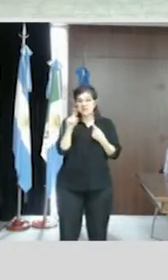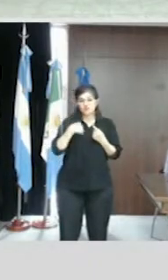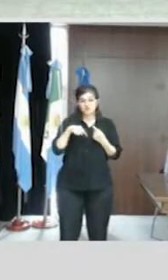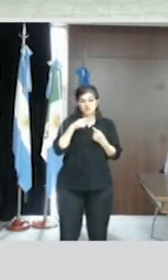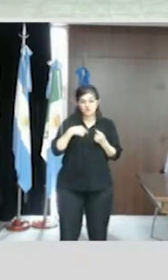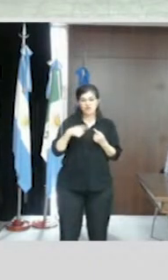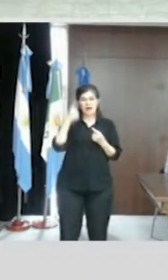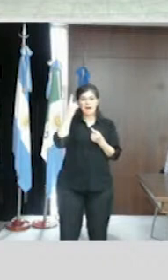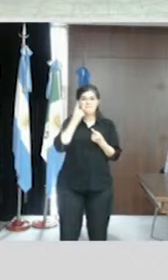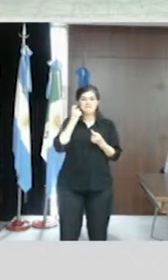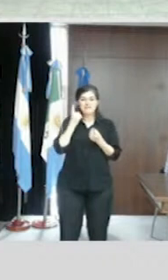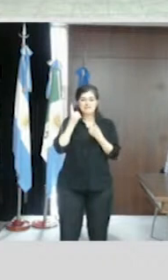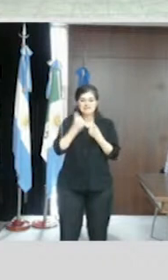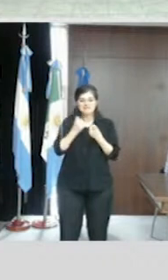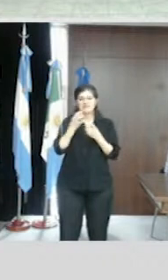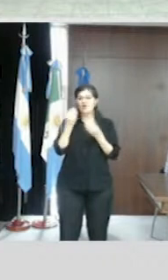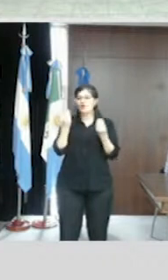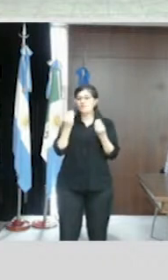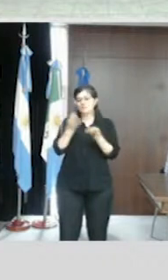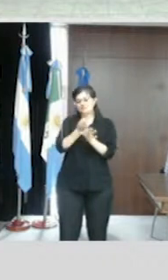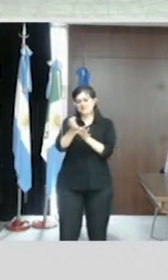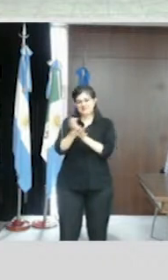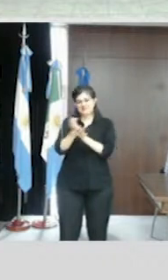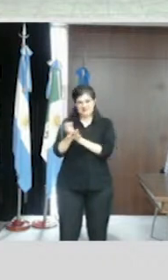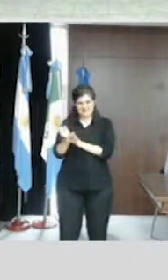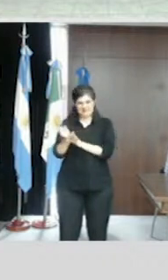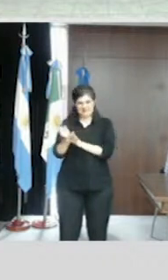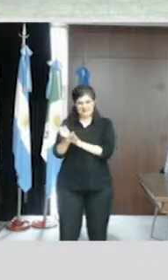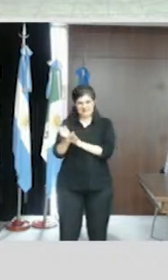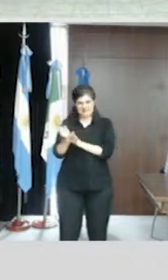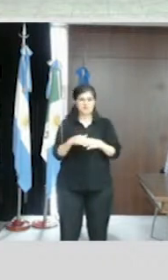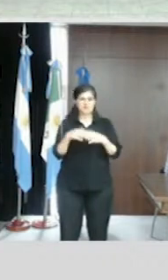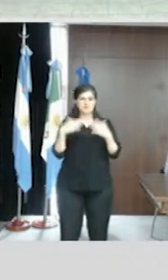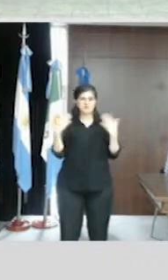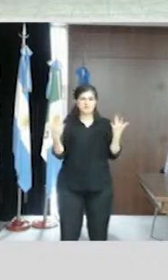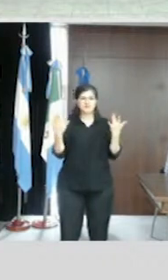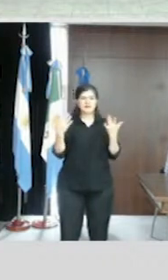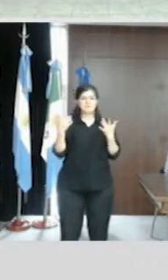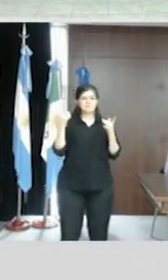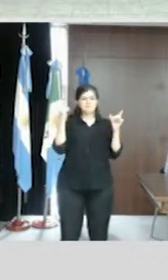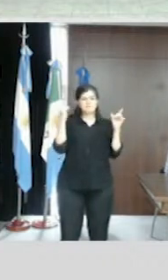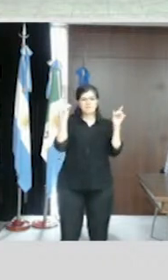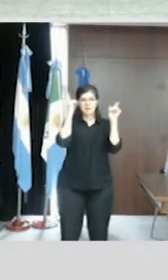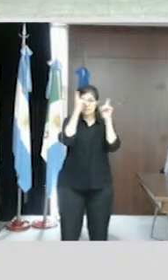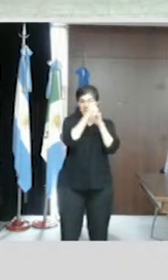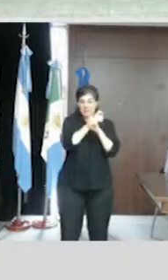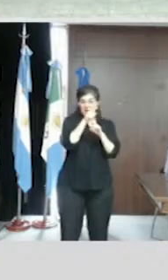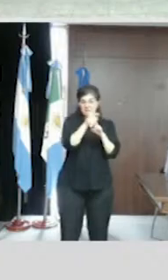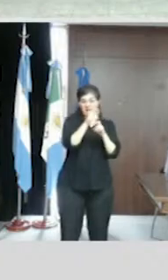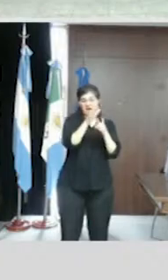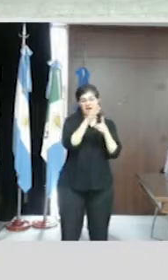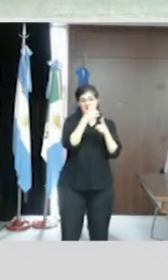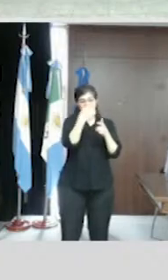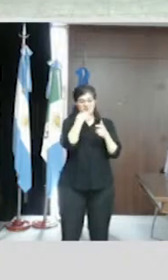aprender. Y acá está. ¿Quién fue un problema? Tiende a querer solución. ¿Quién se